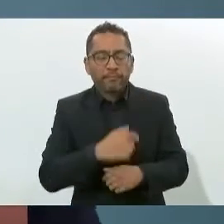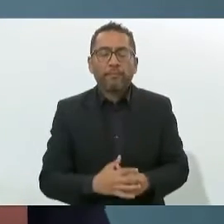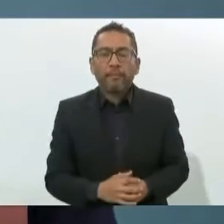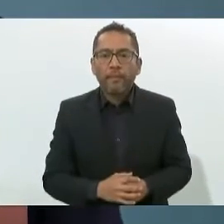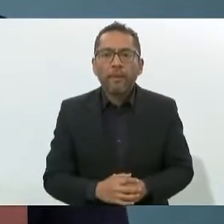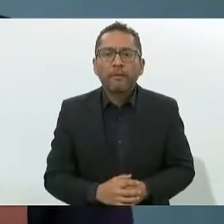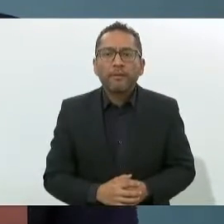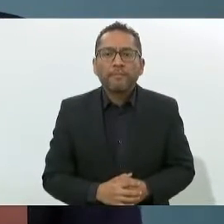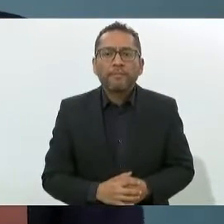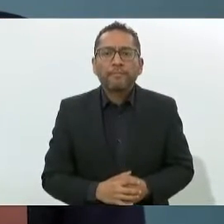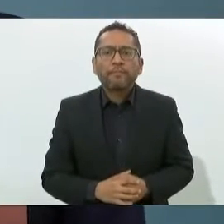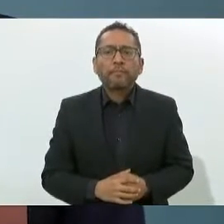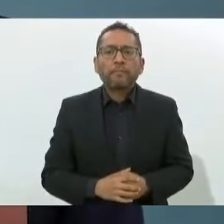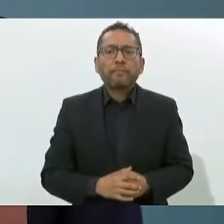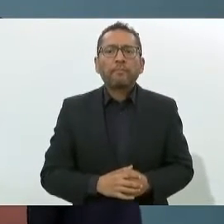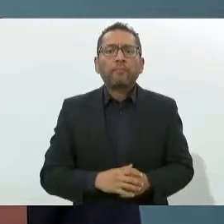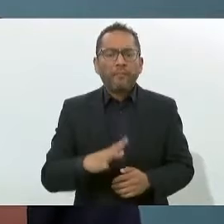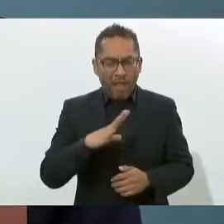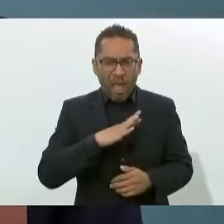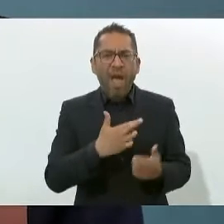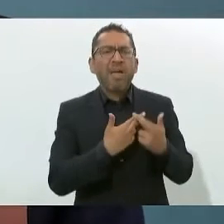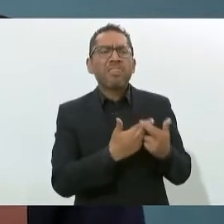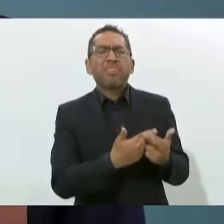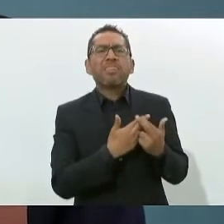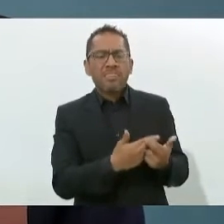Tenemos los recursos